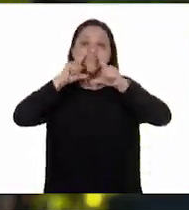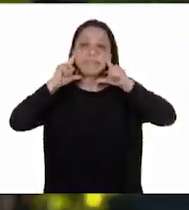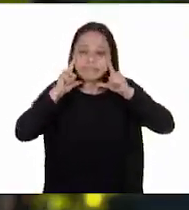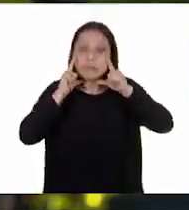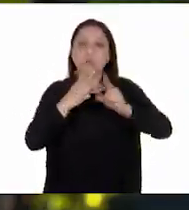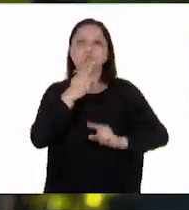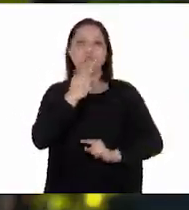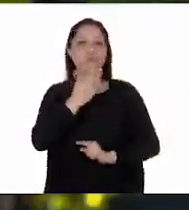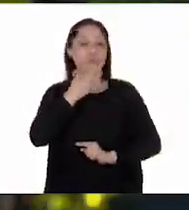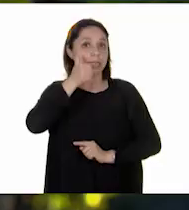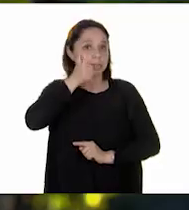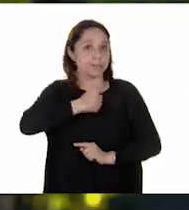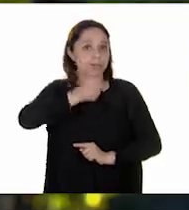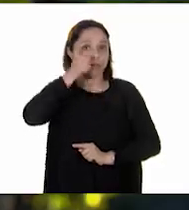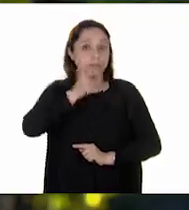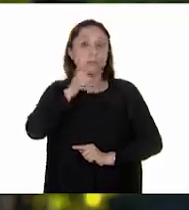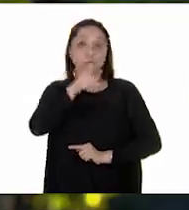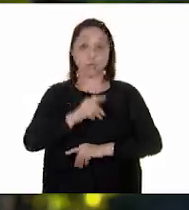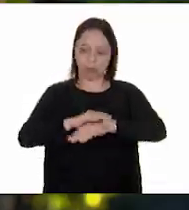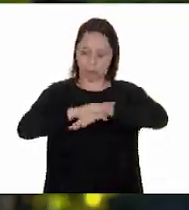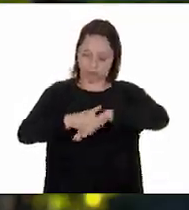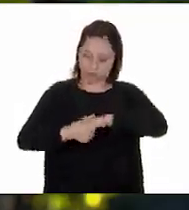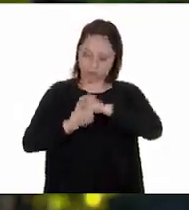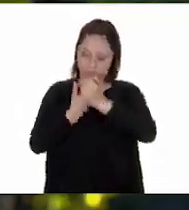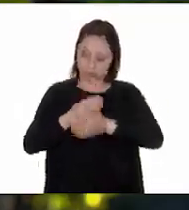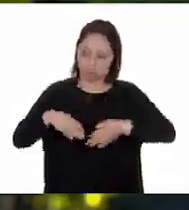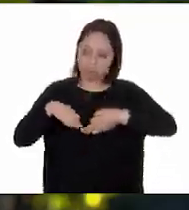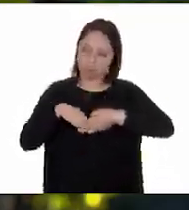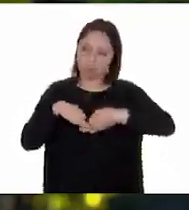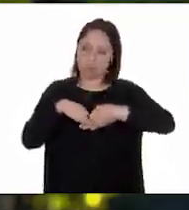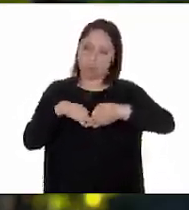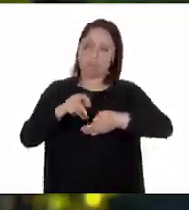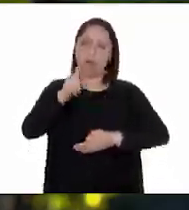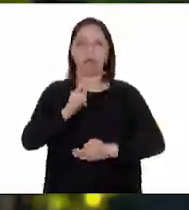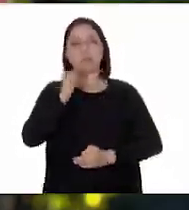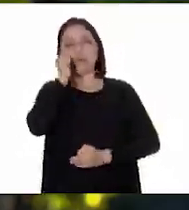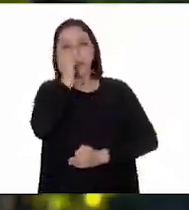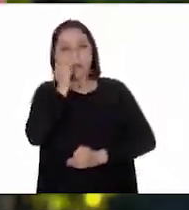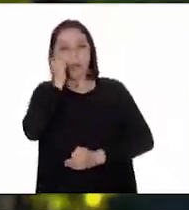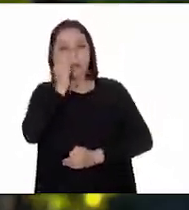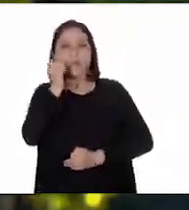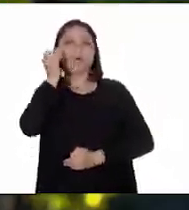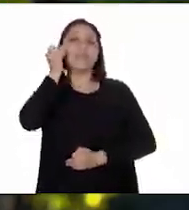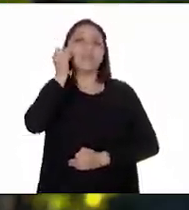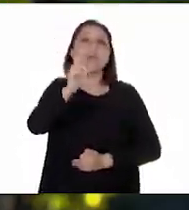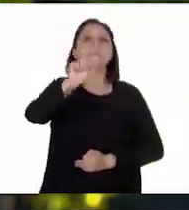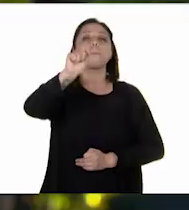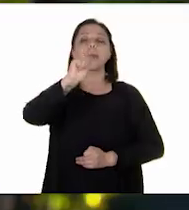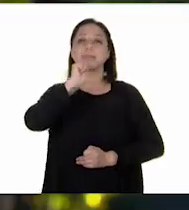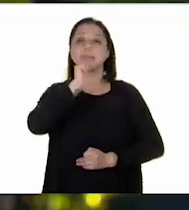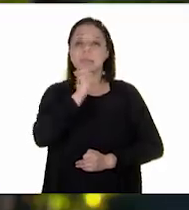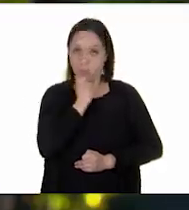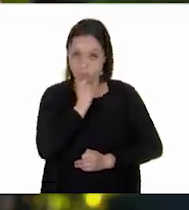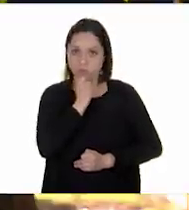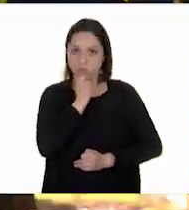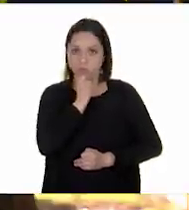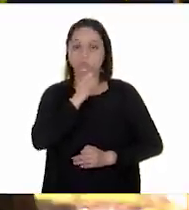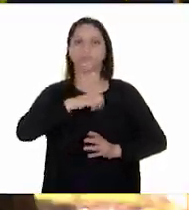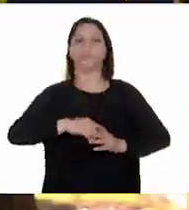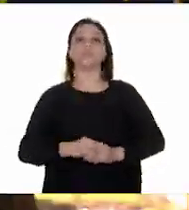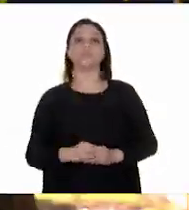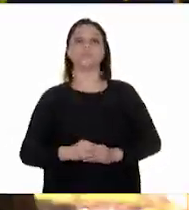cubrebocas. Lava tus manos frecuentemente con agua y con jabón por lo menos durante 20 segundos.